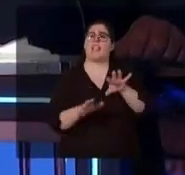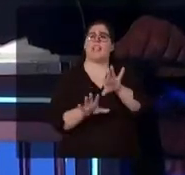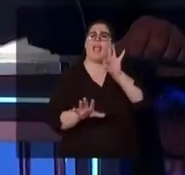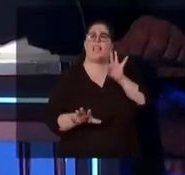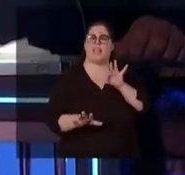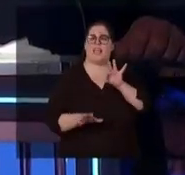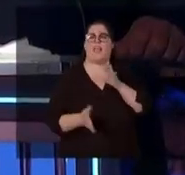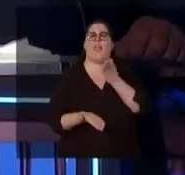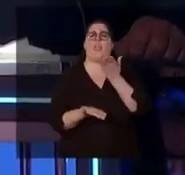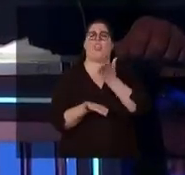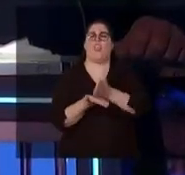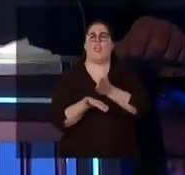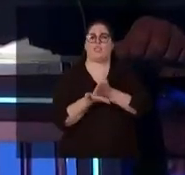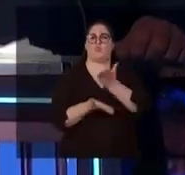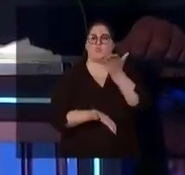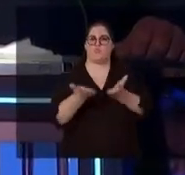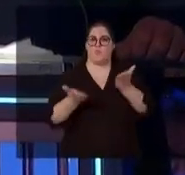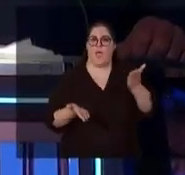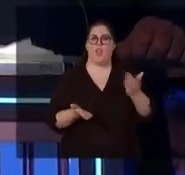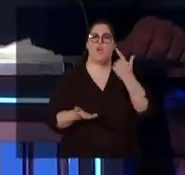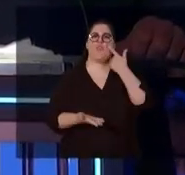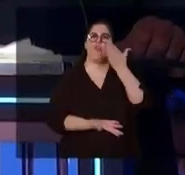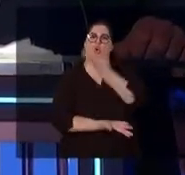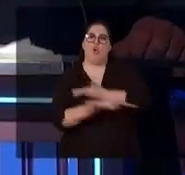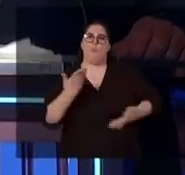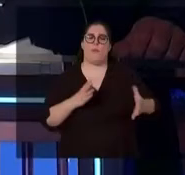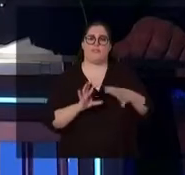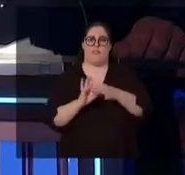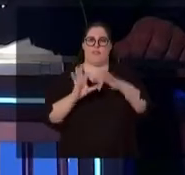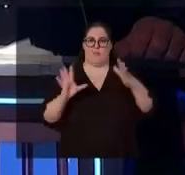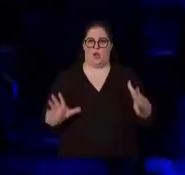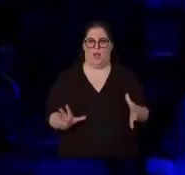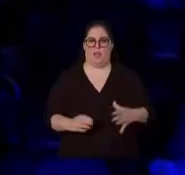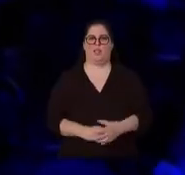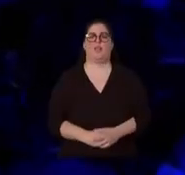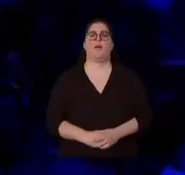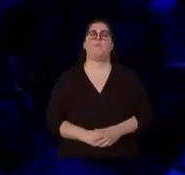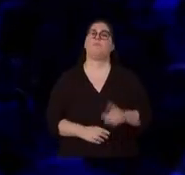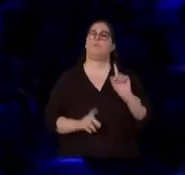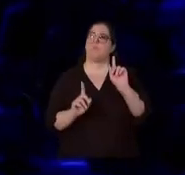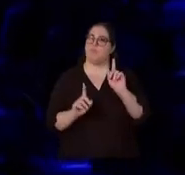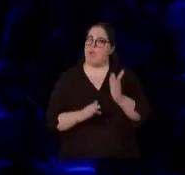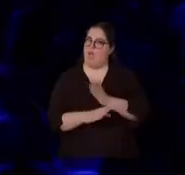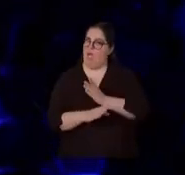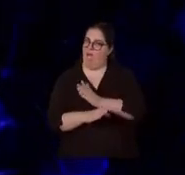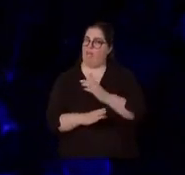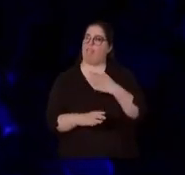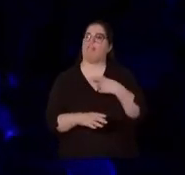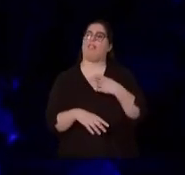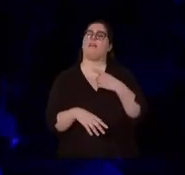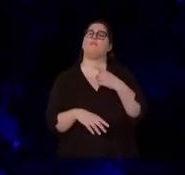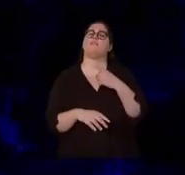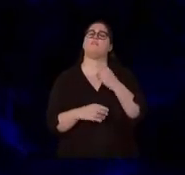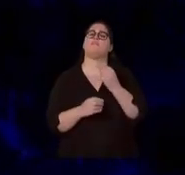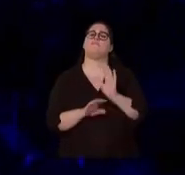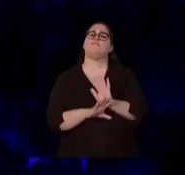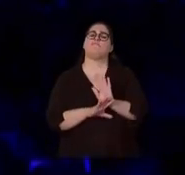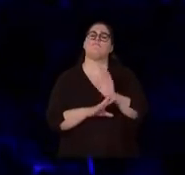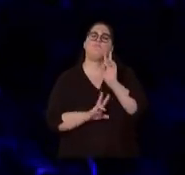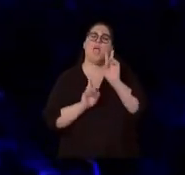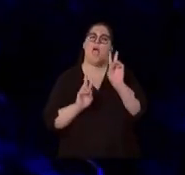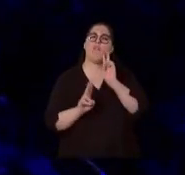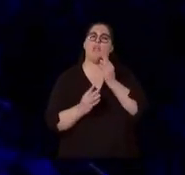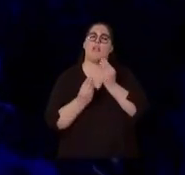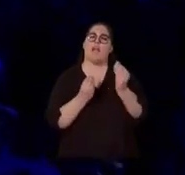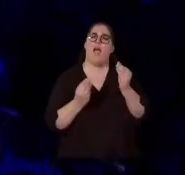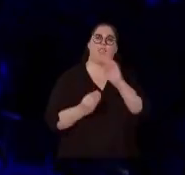derechos humanos y convivencia democrática. Pero antes vamos a ver qué uso han hecho hasta el momento candidatos